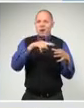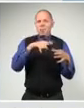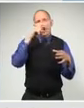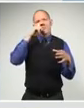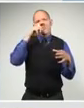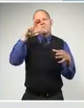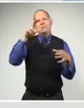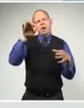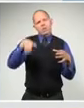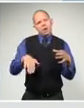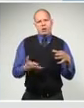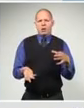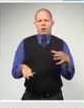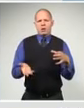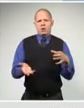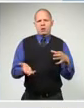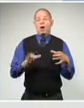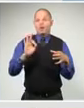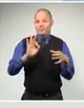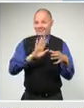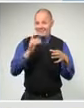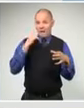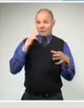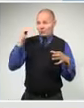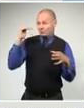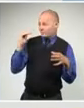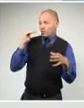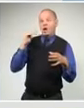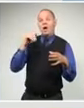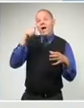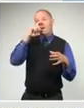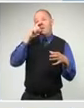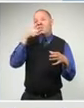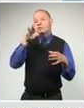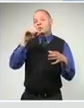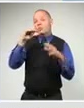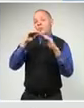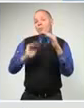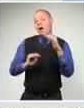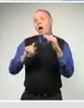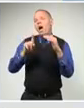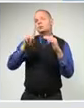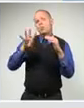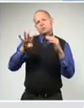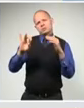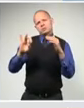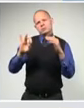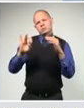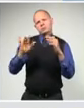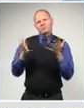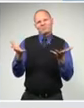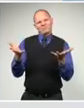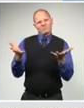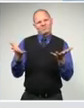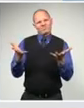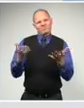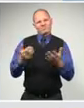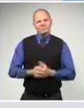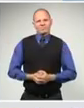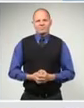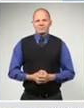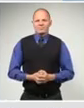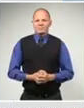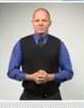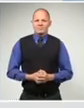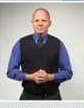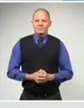ayer. Y todavía mayor el número de casos de 18 y menos años de edad,